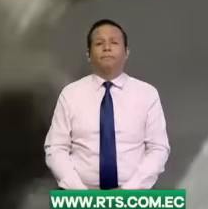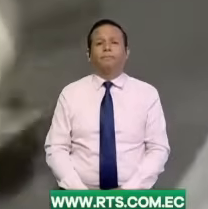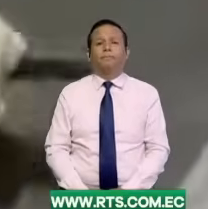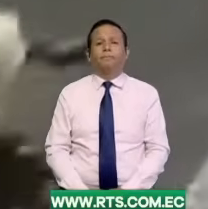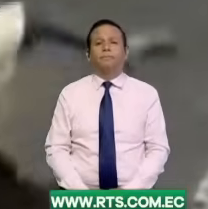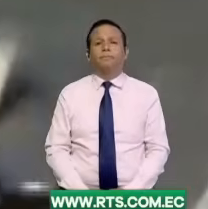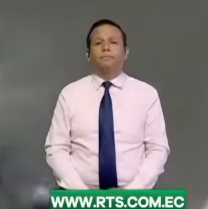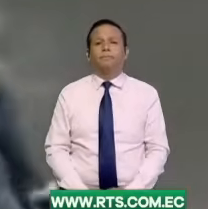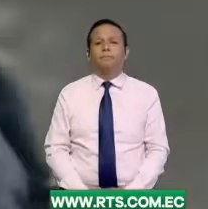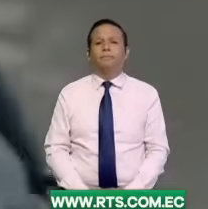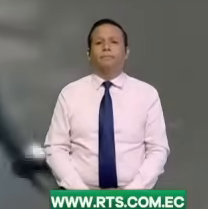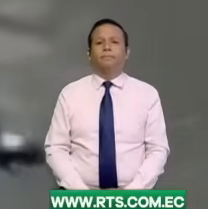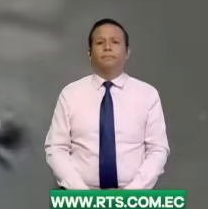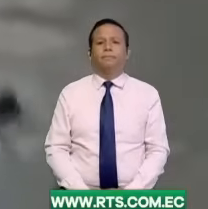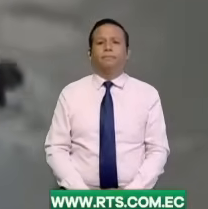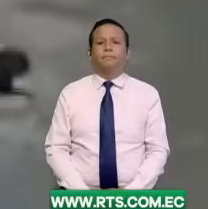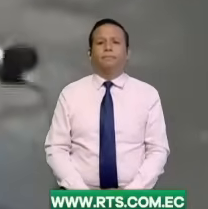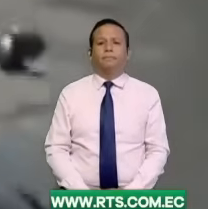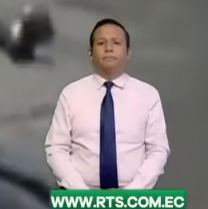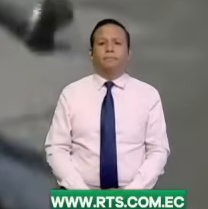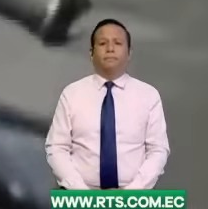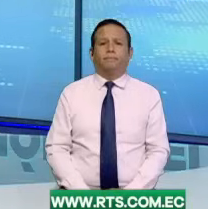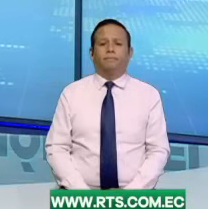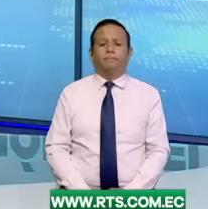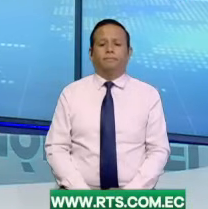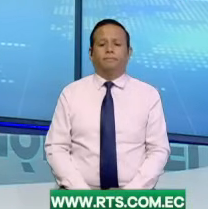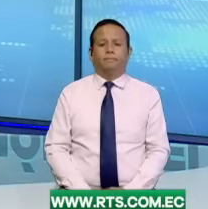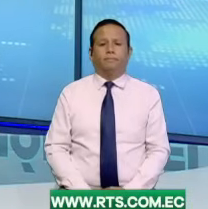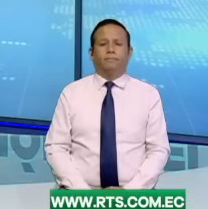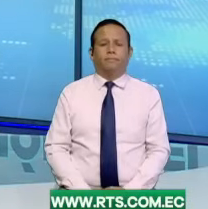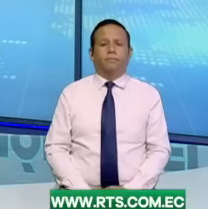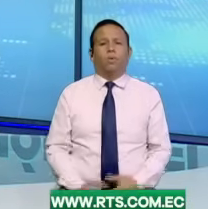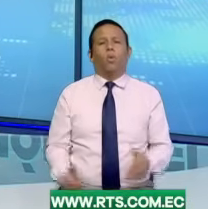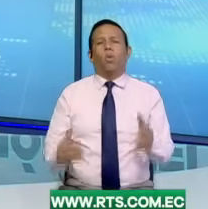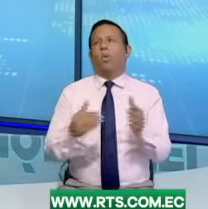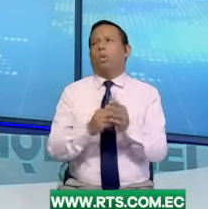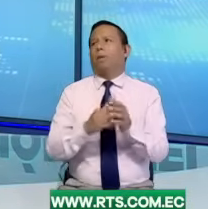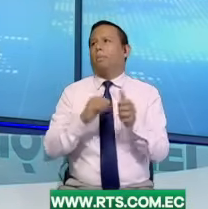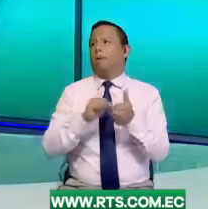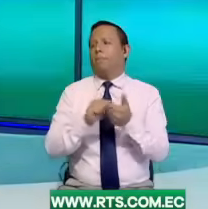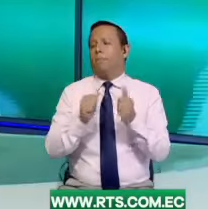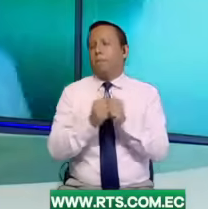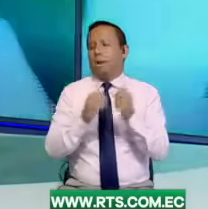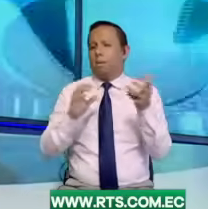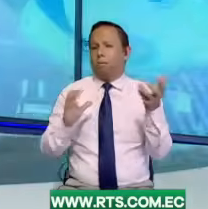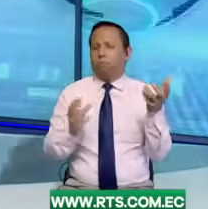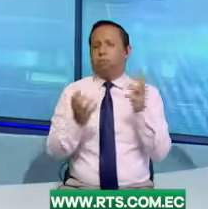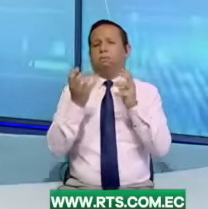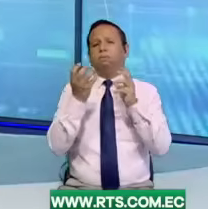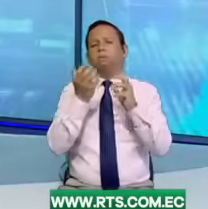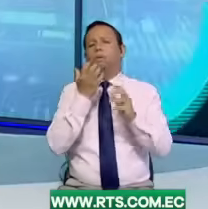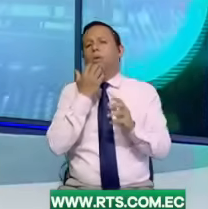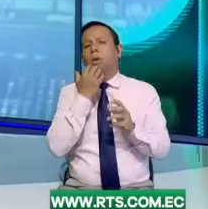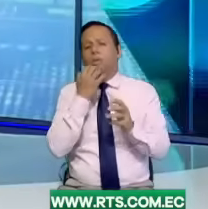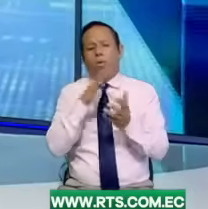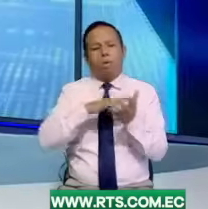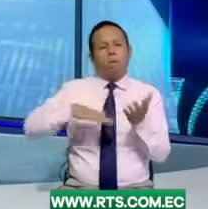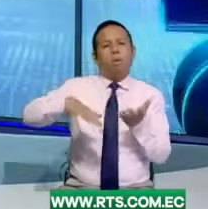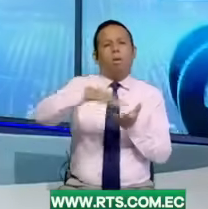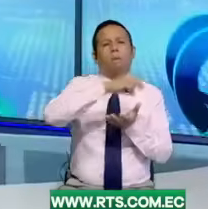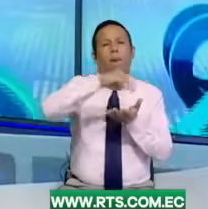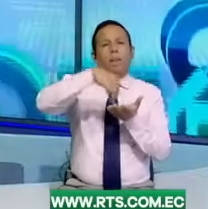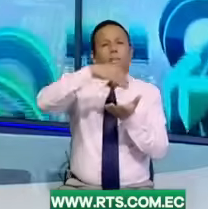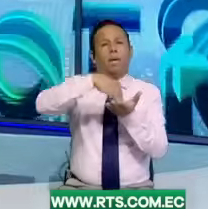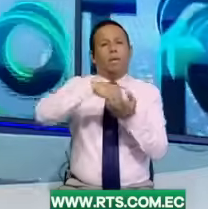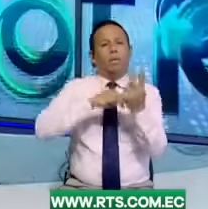Informó Mauricio Sánchez. Un nuevo accidente mortal se registró en las carreteras de Manabí. Dos